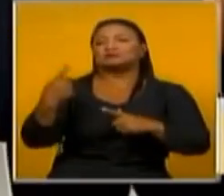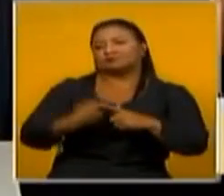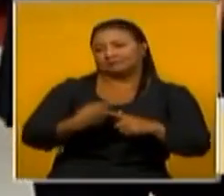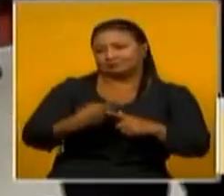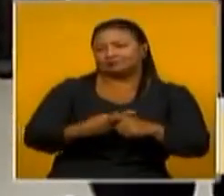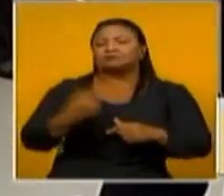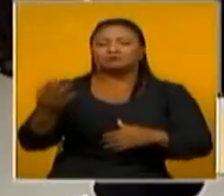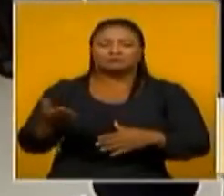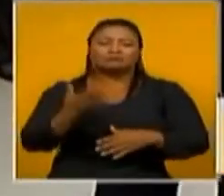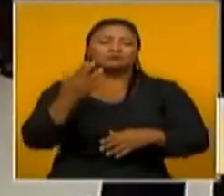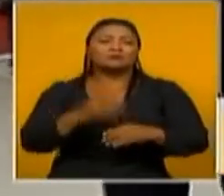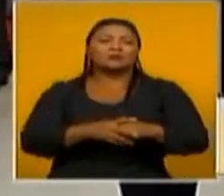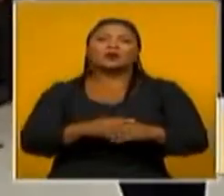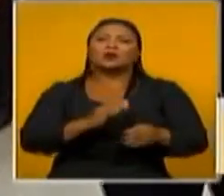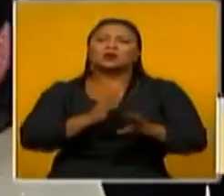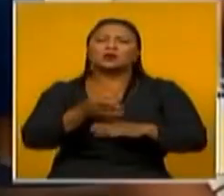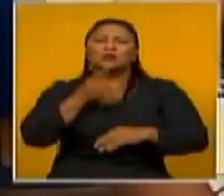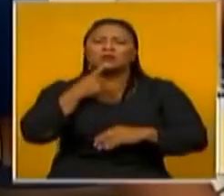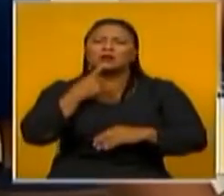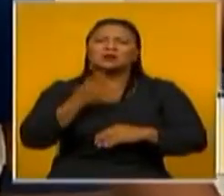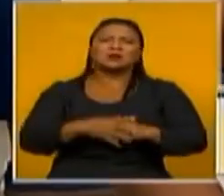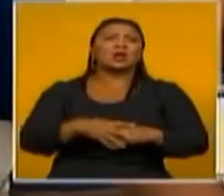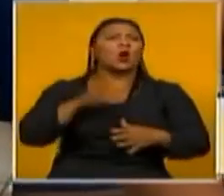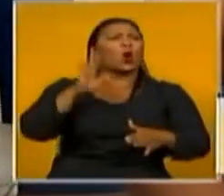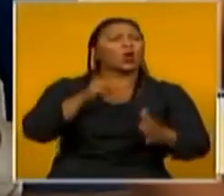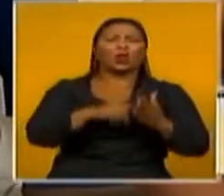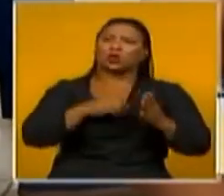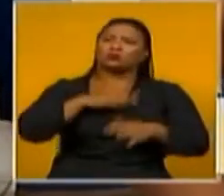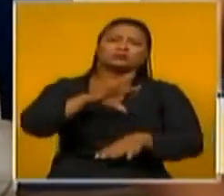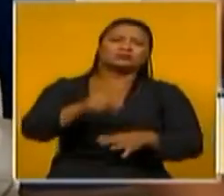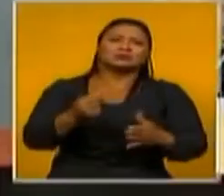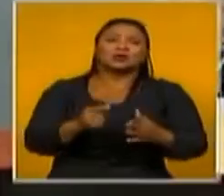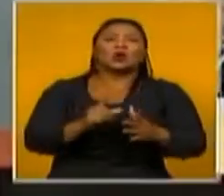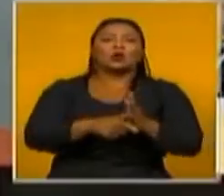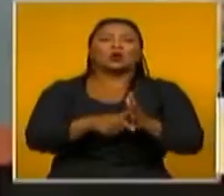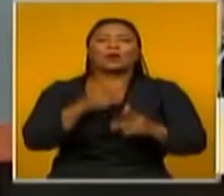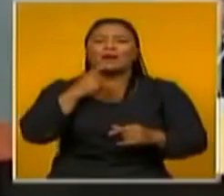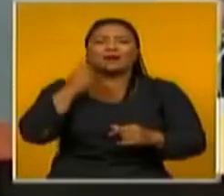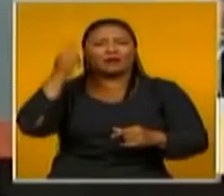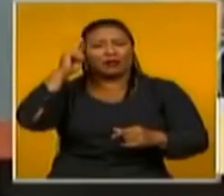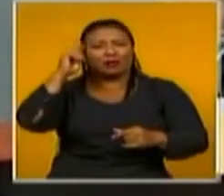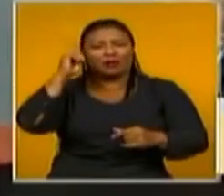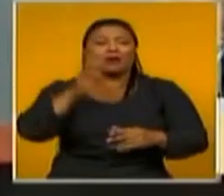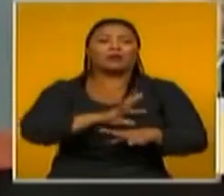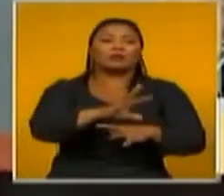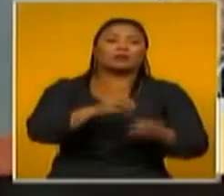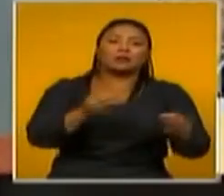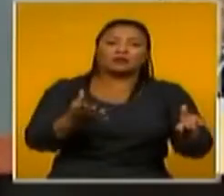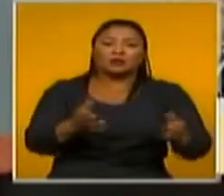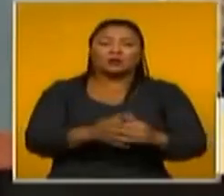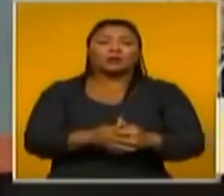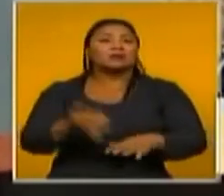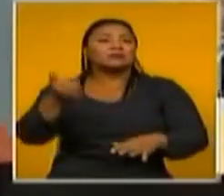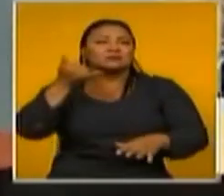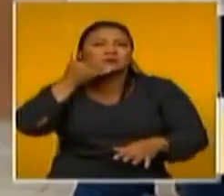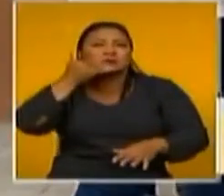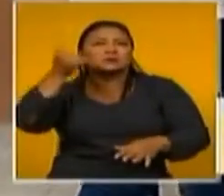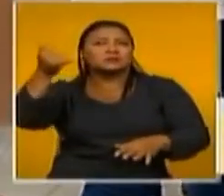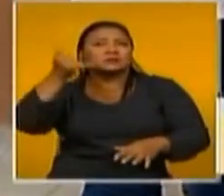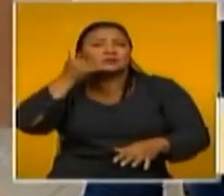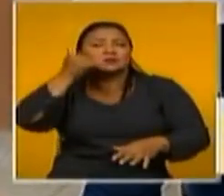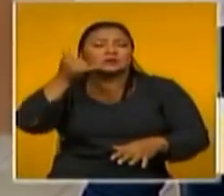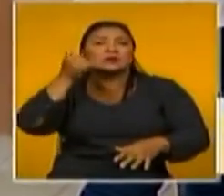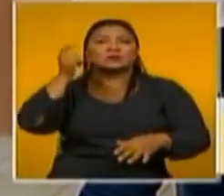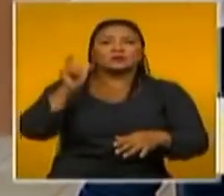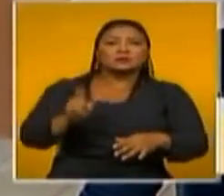al que lo hicieron pasar como robado y en el que luego pensaban operar. Estaban pidiendo, solicitando a través de llamadas telefónicas a los